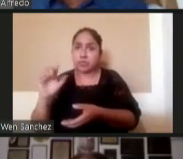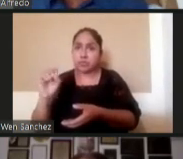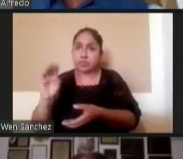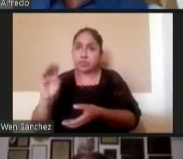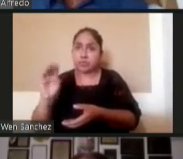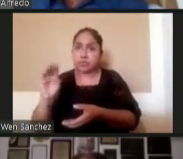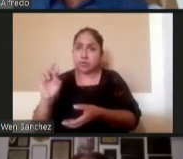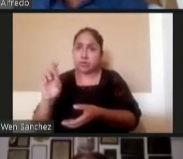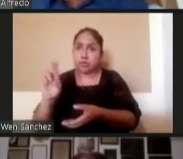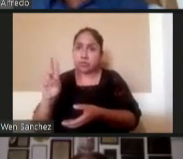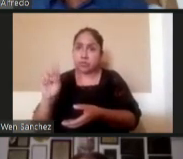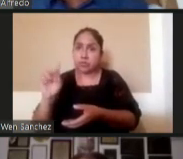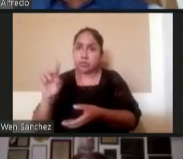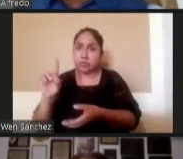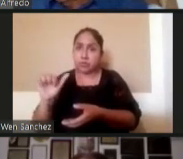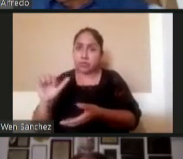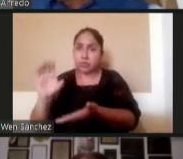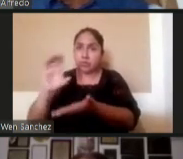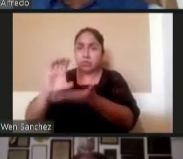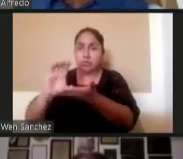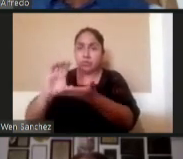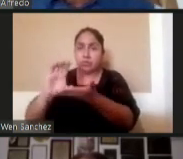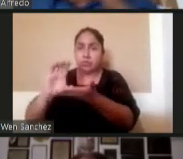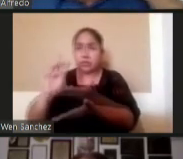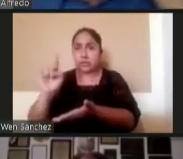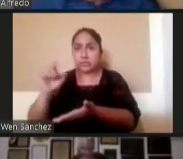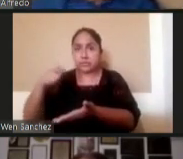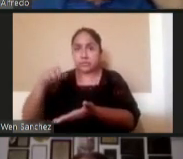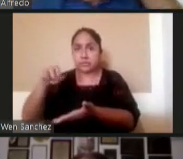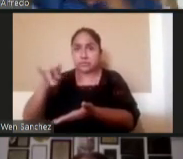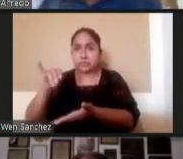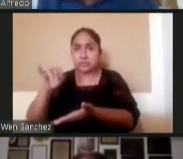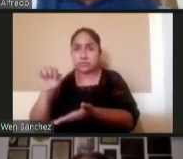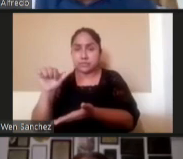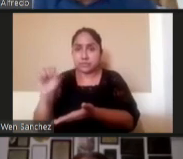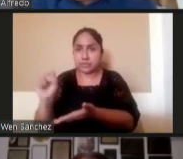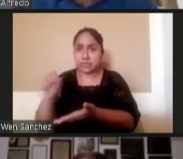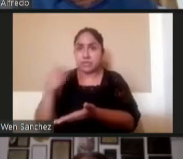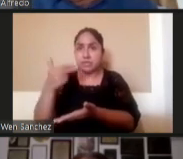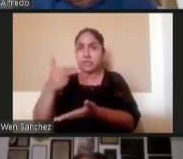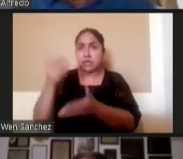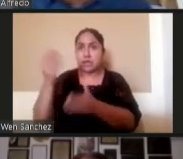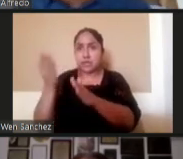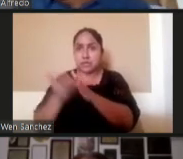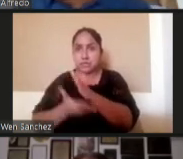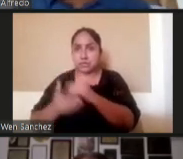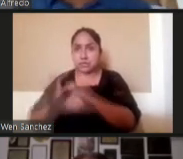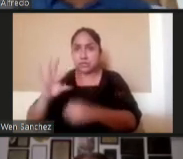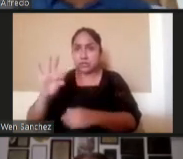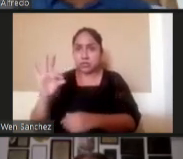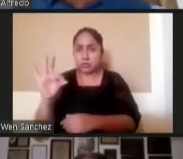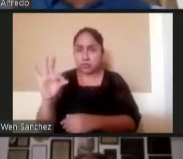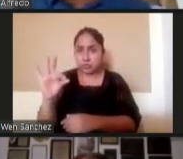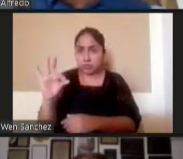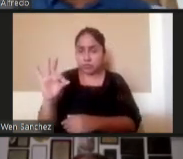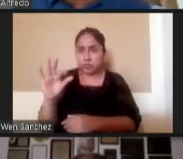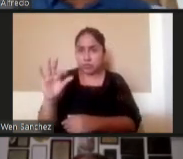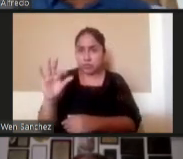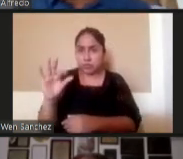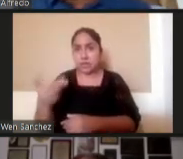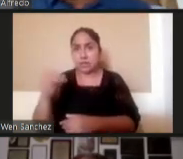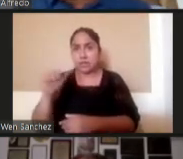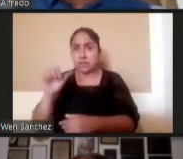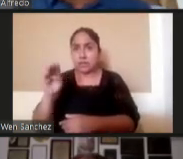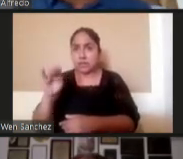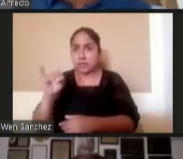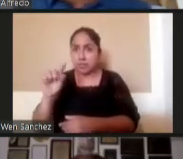una zonificación H-40, habitacional 40, VIP sobre diagonal HA,